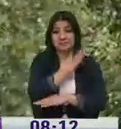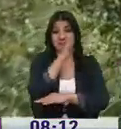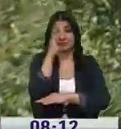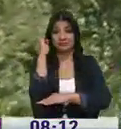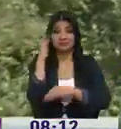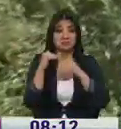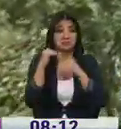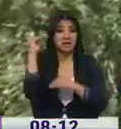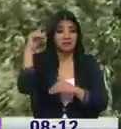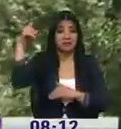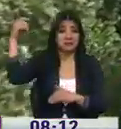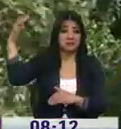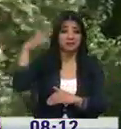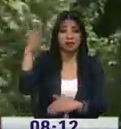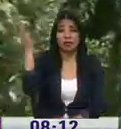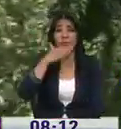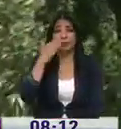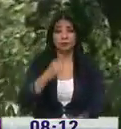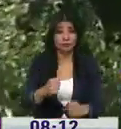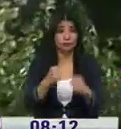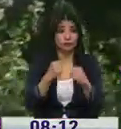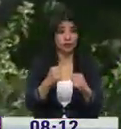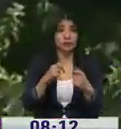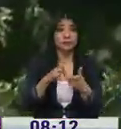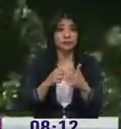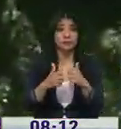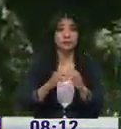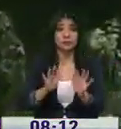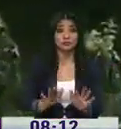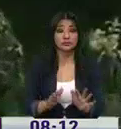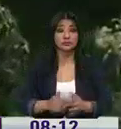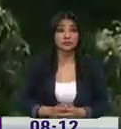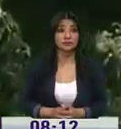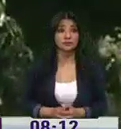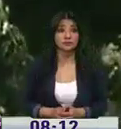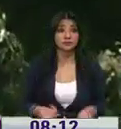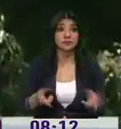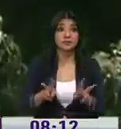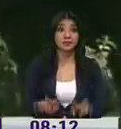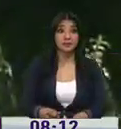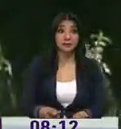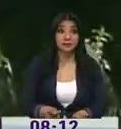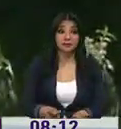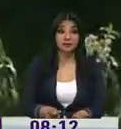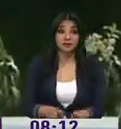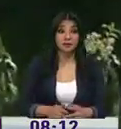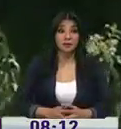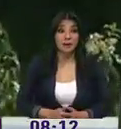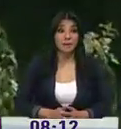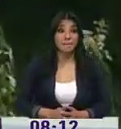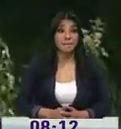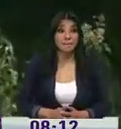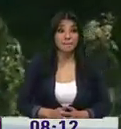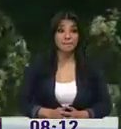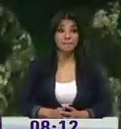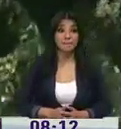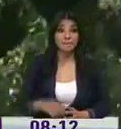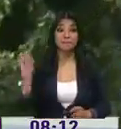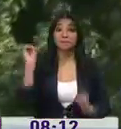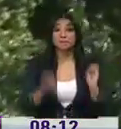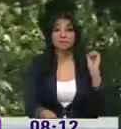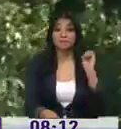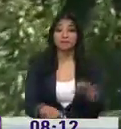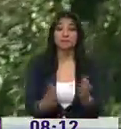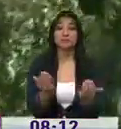más olores fétidos existen y más problemas. Además, se está transformando, según han mencionado, en un lugar donde botan muchos